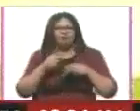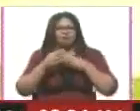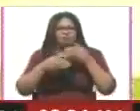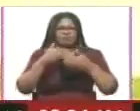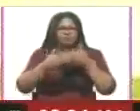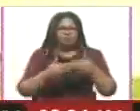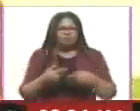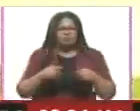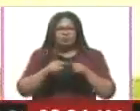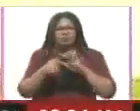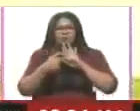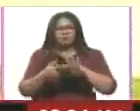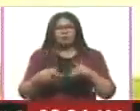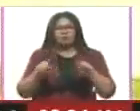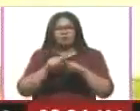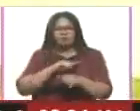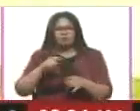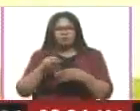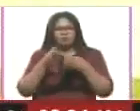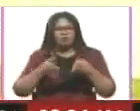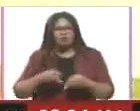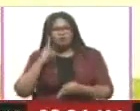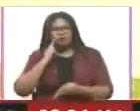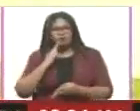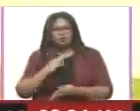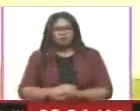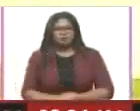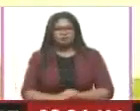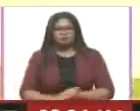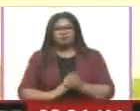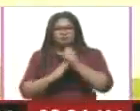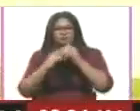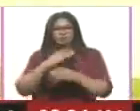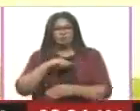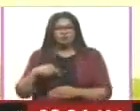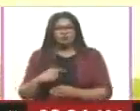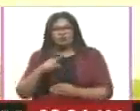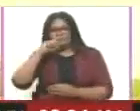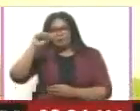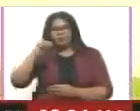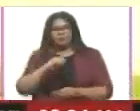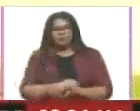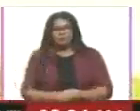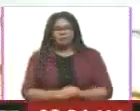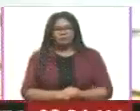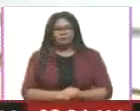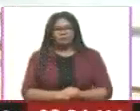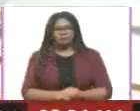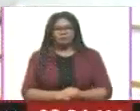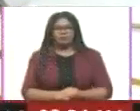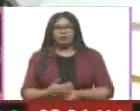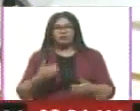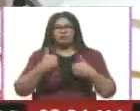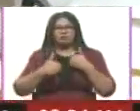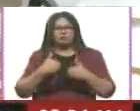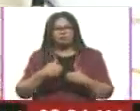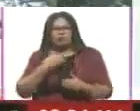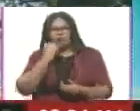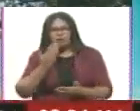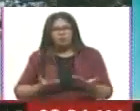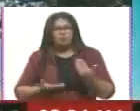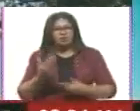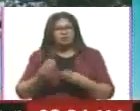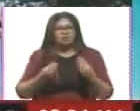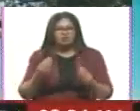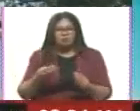paso y mostrar que el gobierno bolivariano, presidido por su presidente Nicolás Maduro, bueno, se preocupa por algo tan importante como